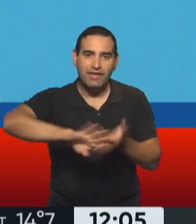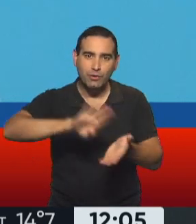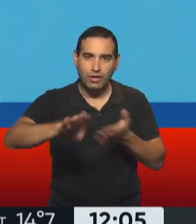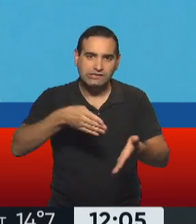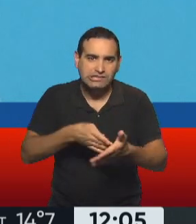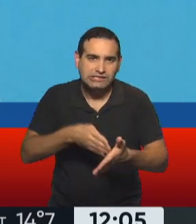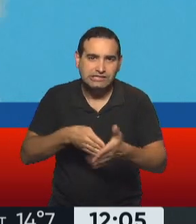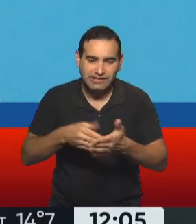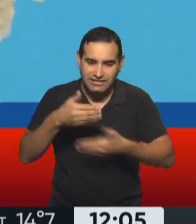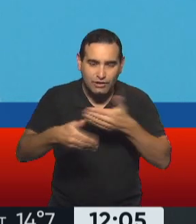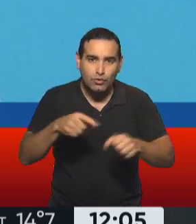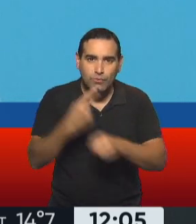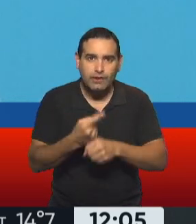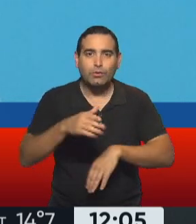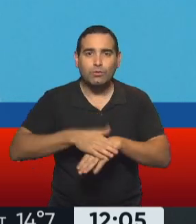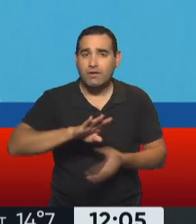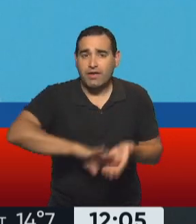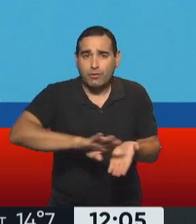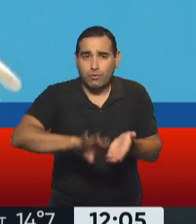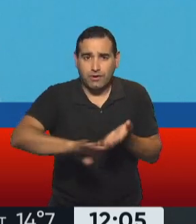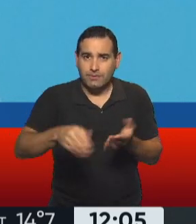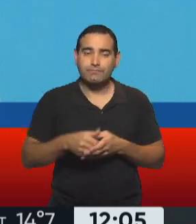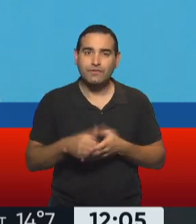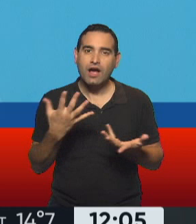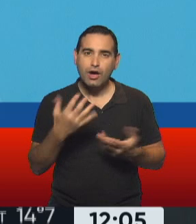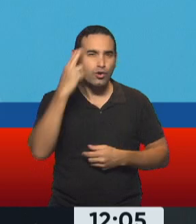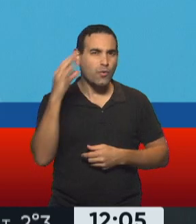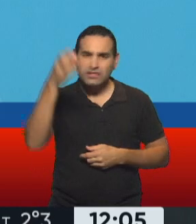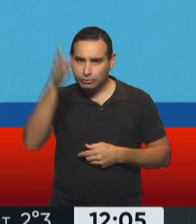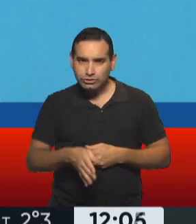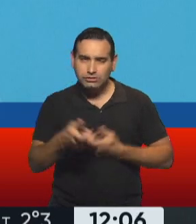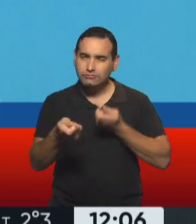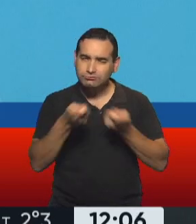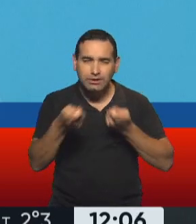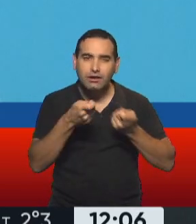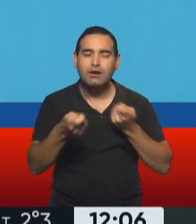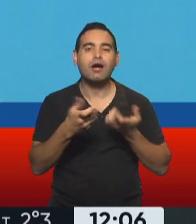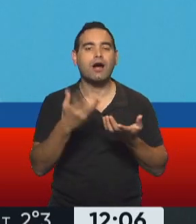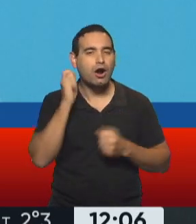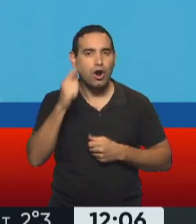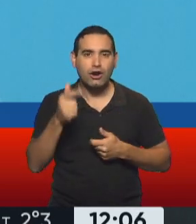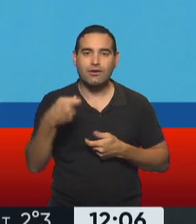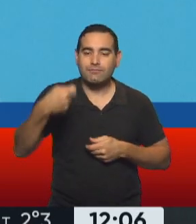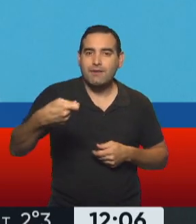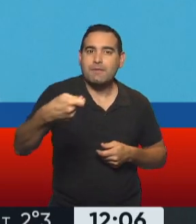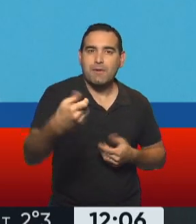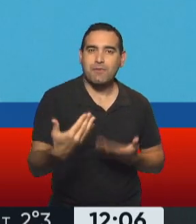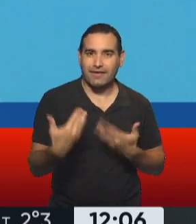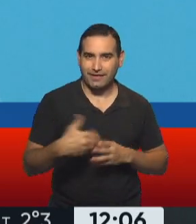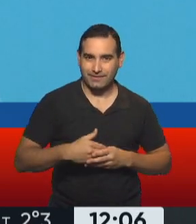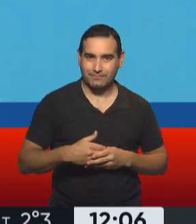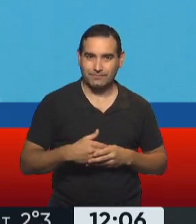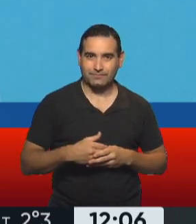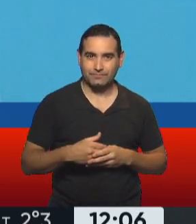al desarrollo, que era esa deuda, se reestructuró en un 90% el año pasado. A partir de reestructurar esa